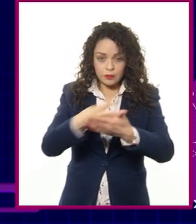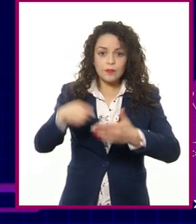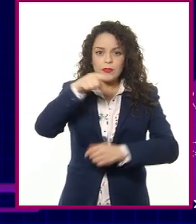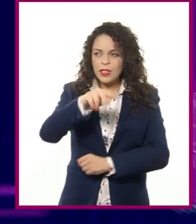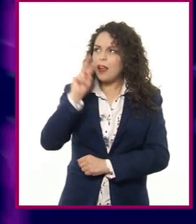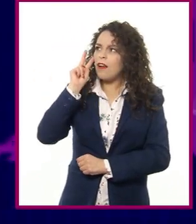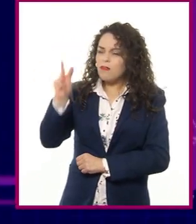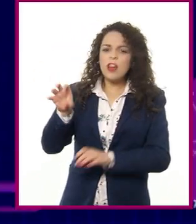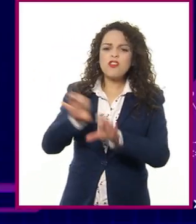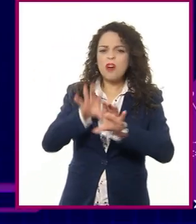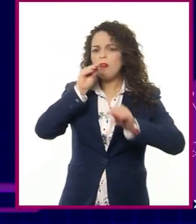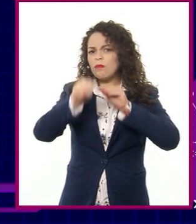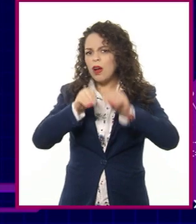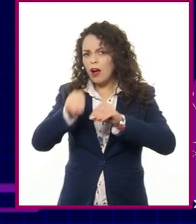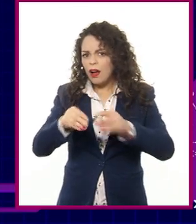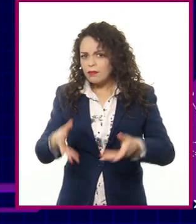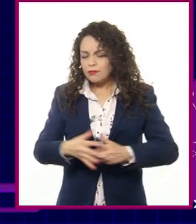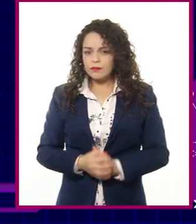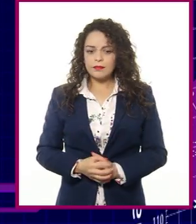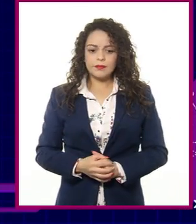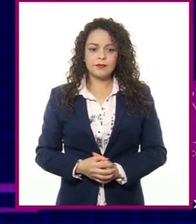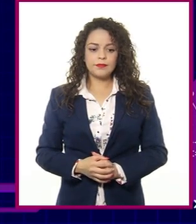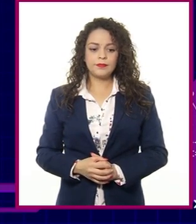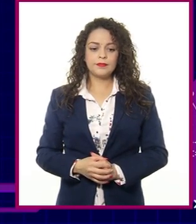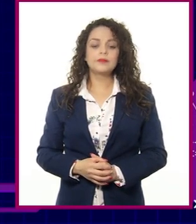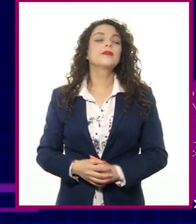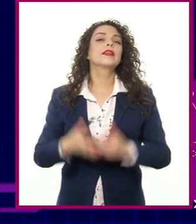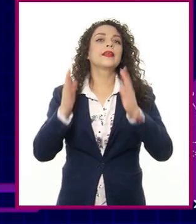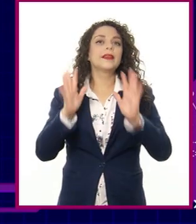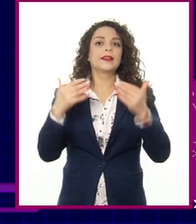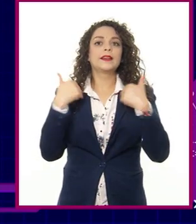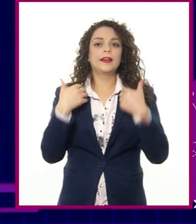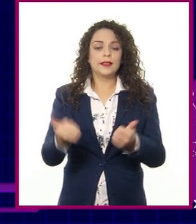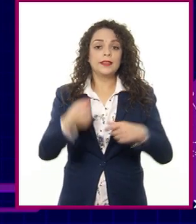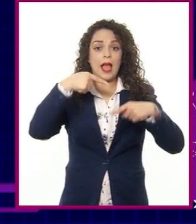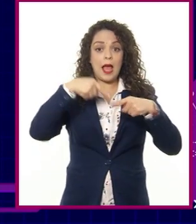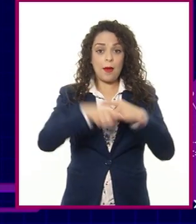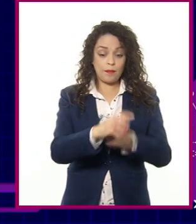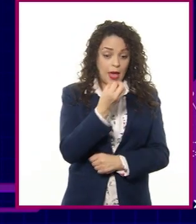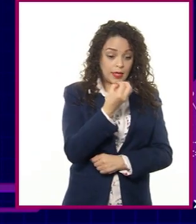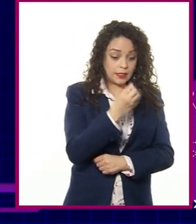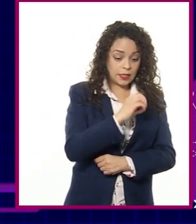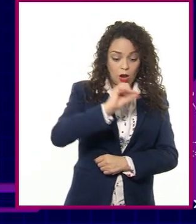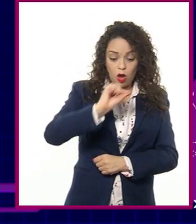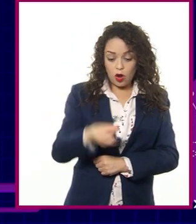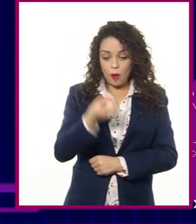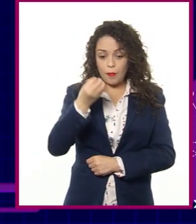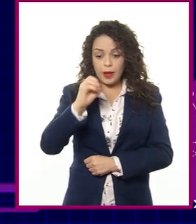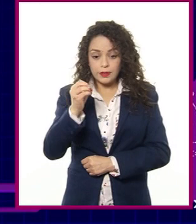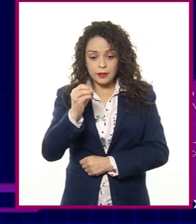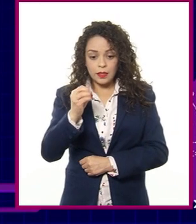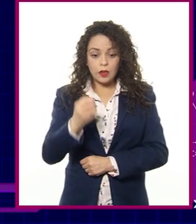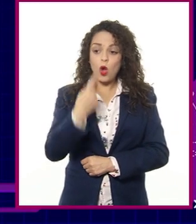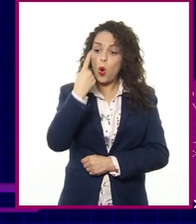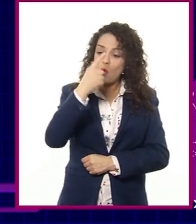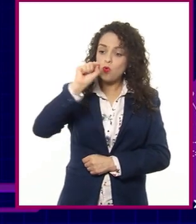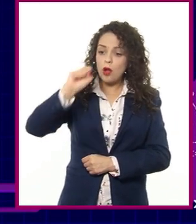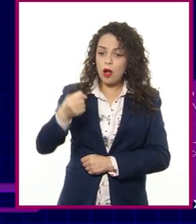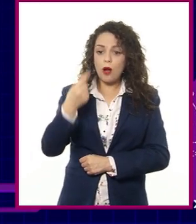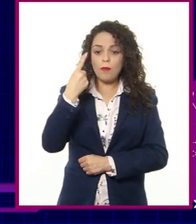en una gráfica. Entonces, se comienza por el origen en 0,0,